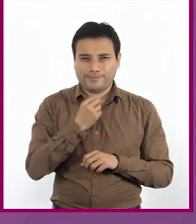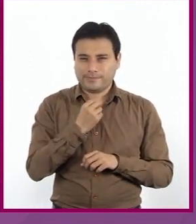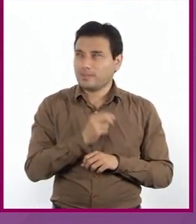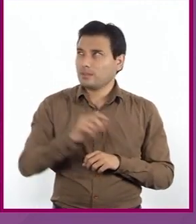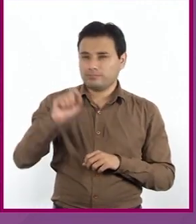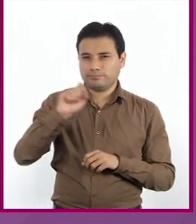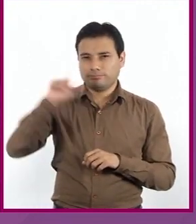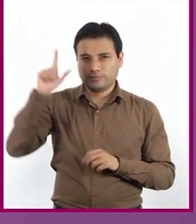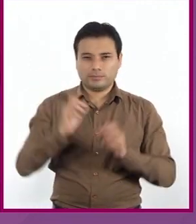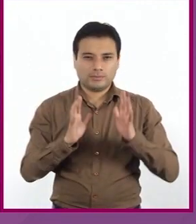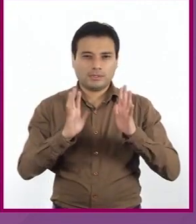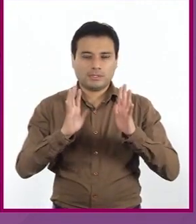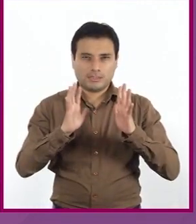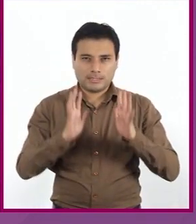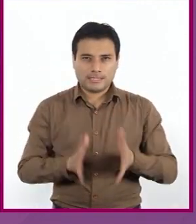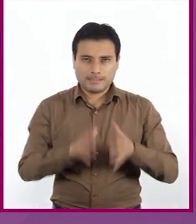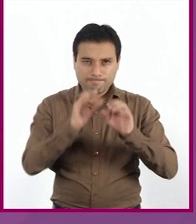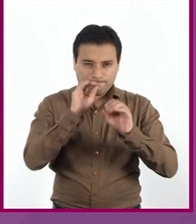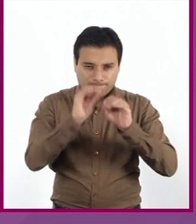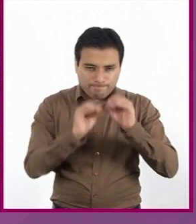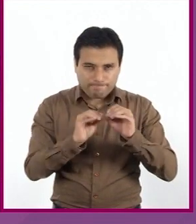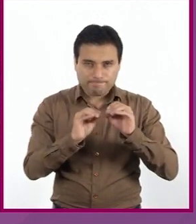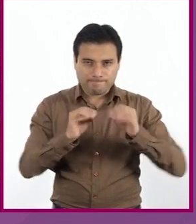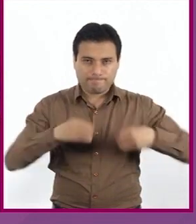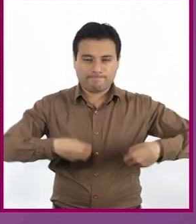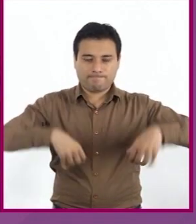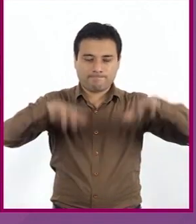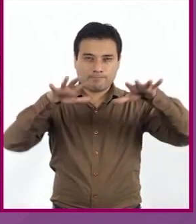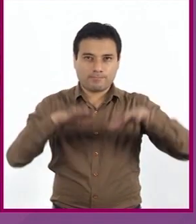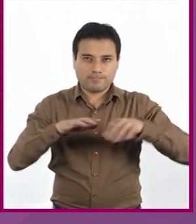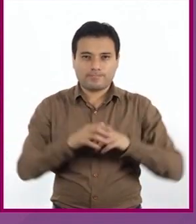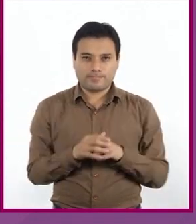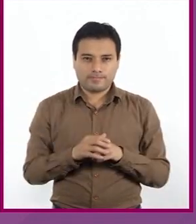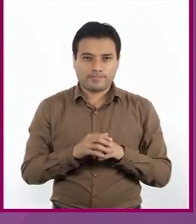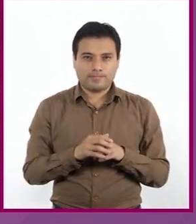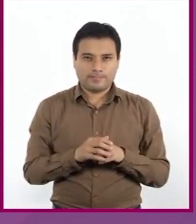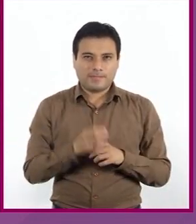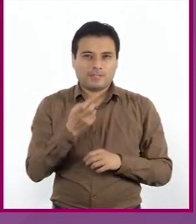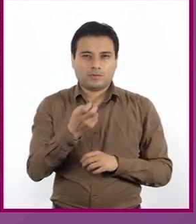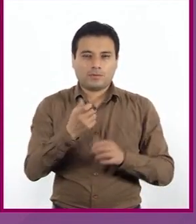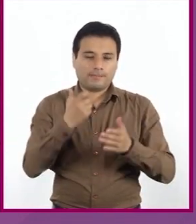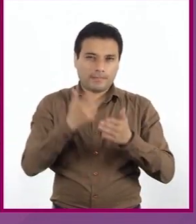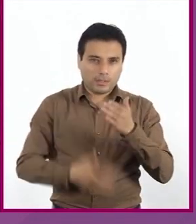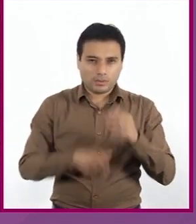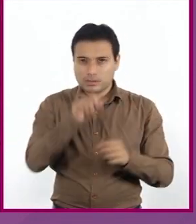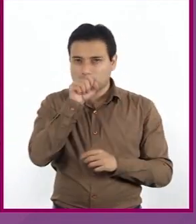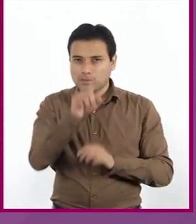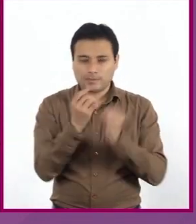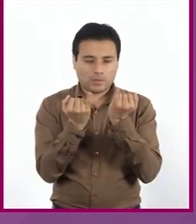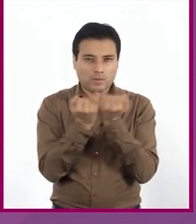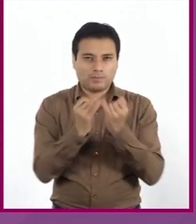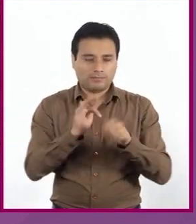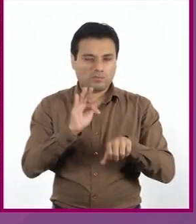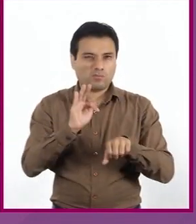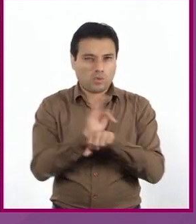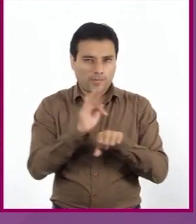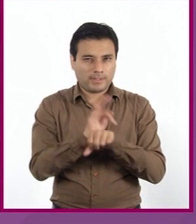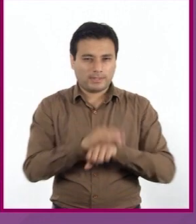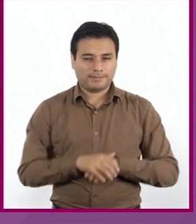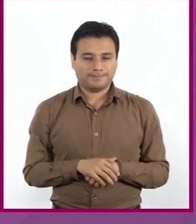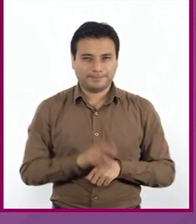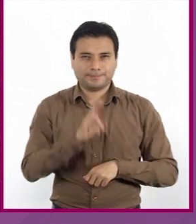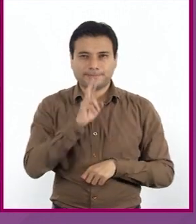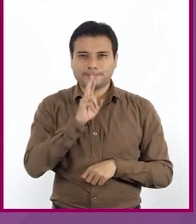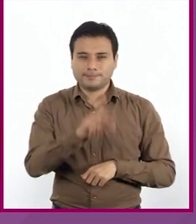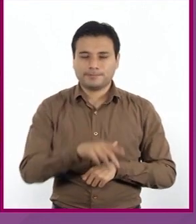diseñó cubiertas reutilizables de fácil colocación, mantenimiento de bajo costo y probada eficacia en otros lugares donde se